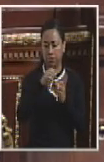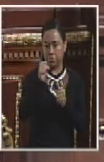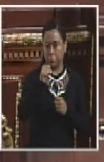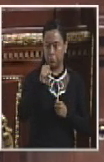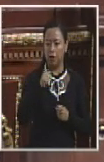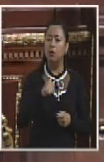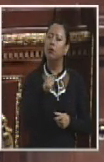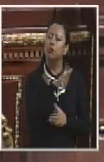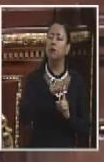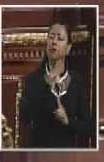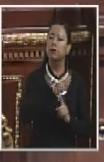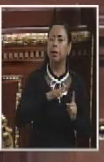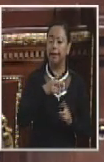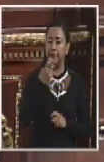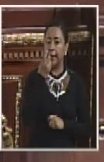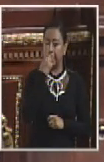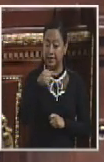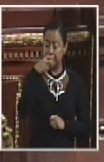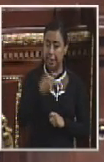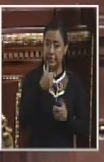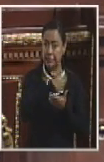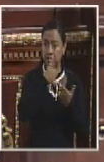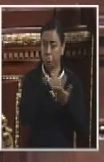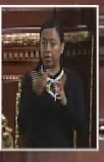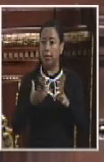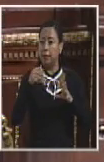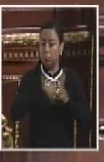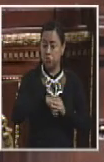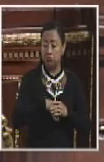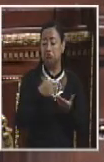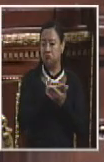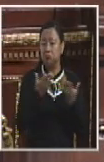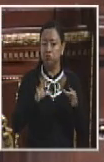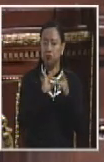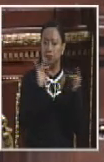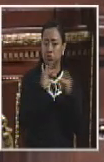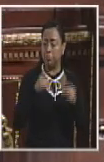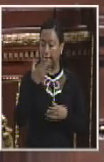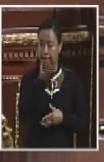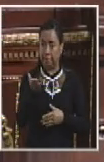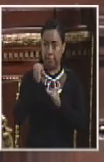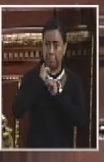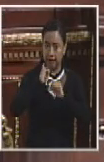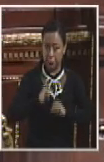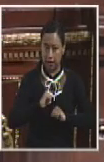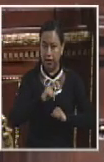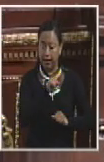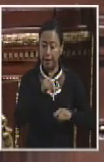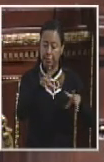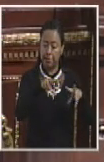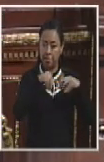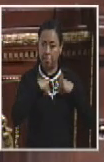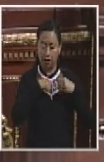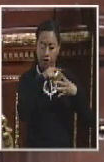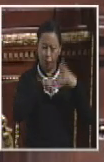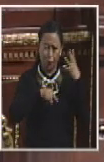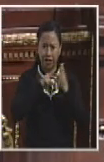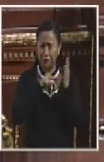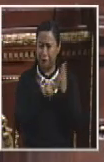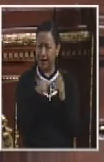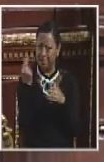refiere a esta ciudad como una ciudad incluyente y que señala que las autoridades adoptarán todas las